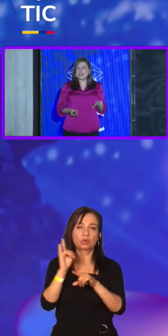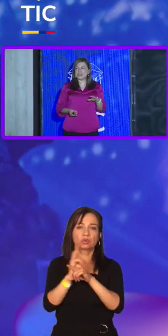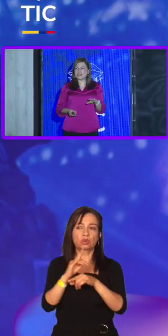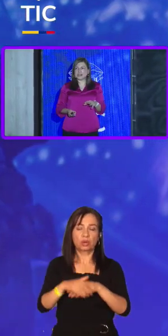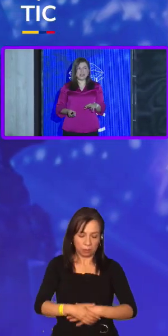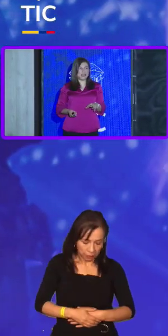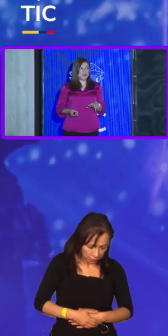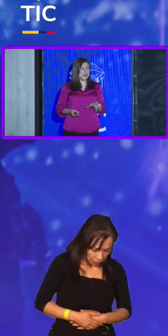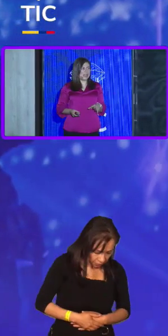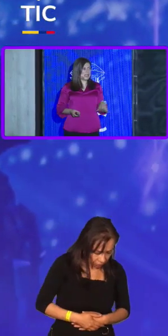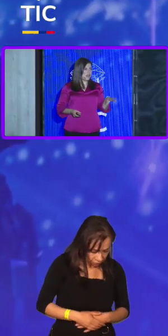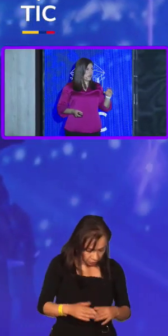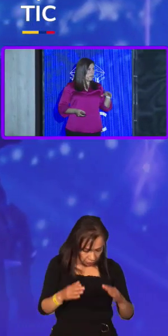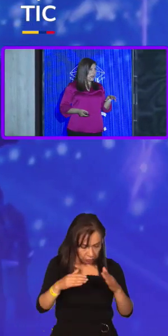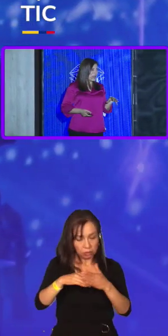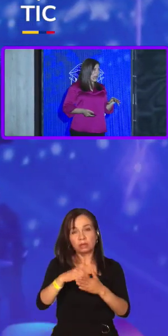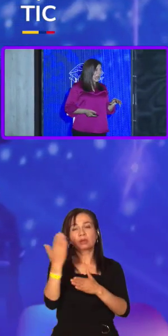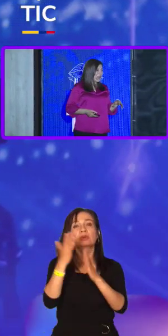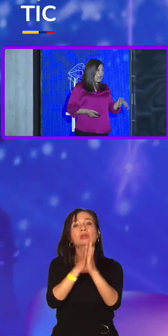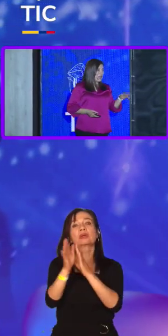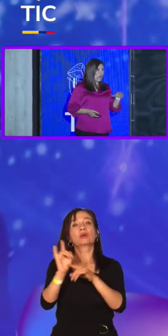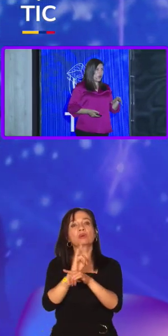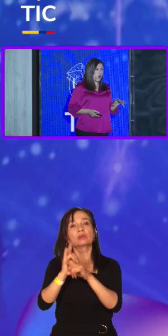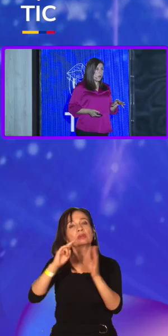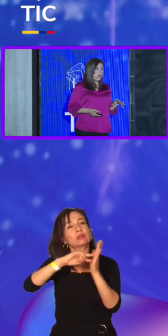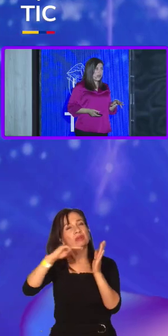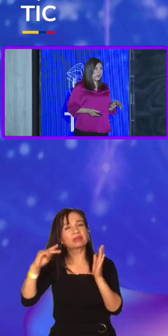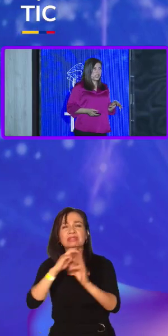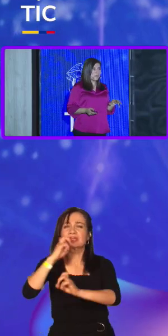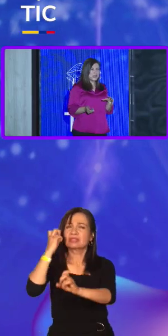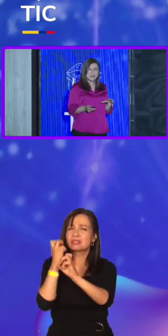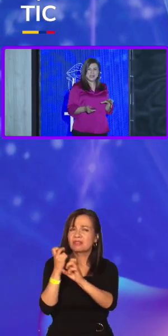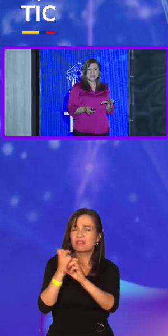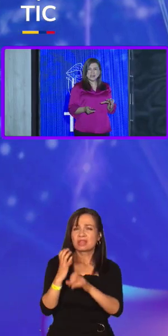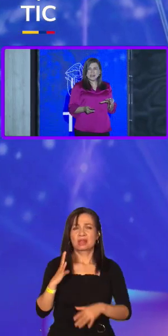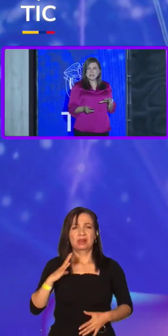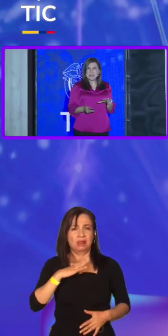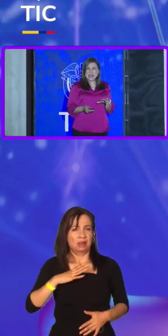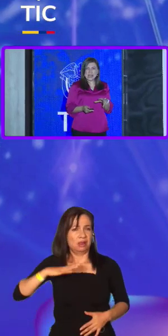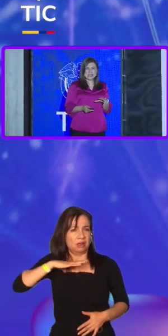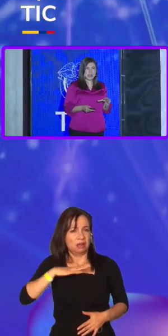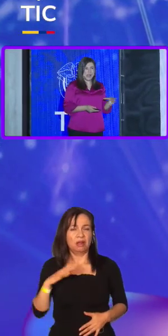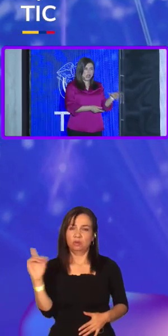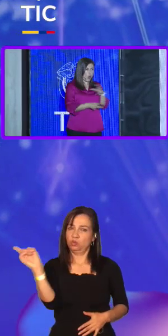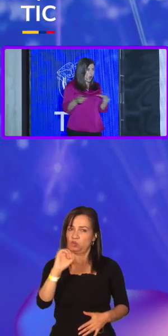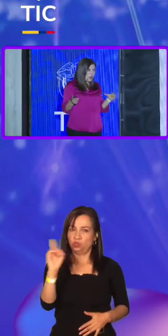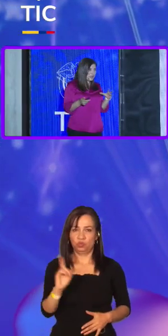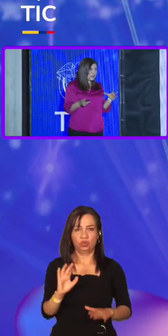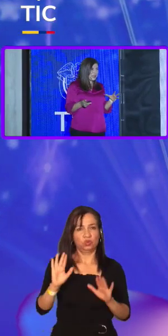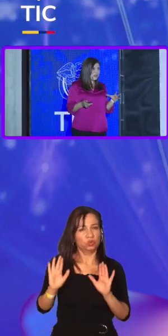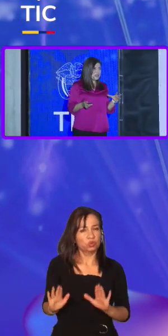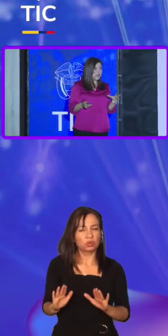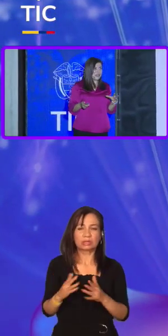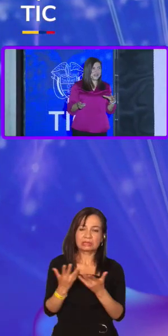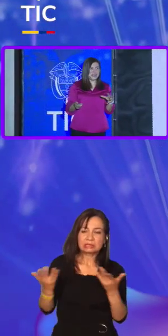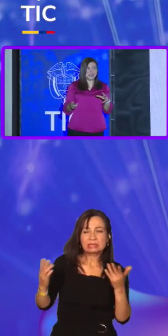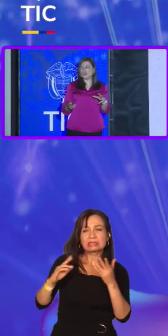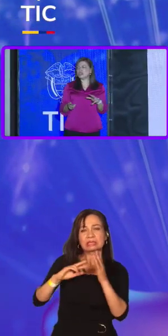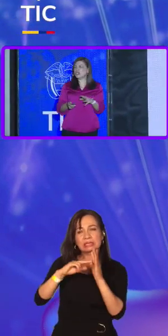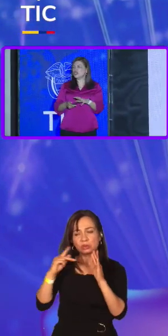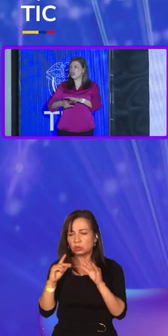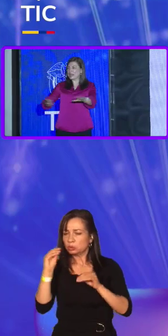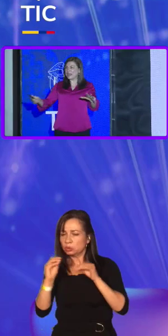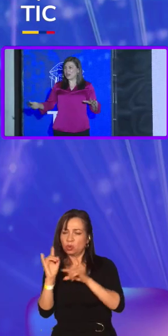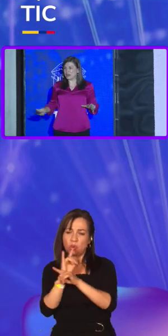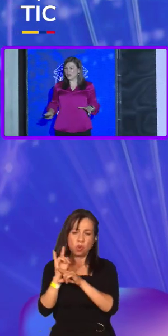quiere empezar a usar una tecnología que se ve complicada, incómoda y que más bien hasta me enojó tratando de usarla